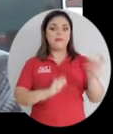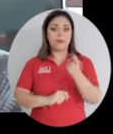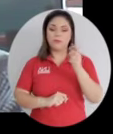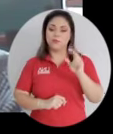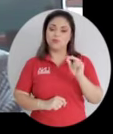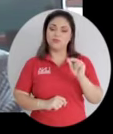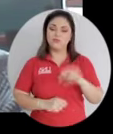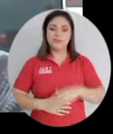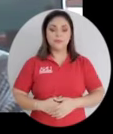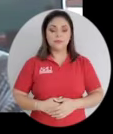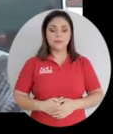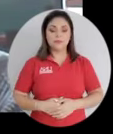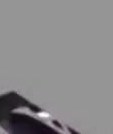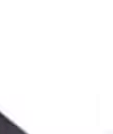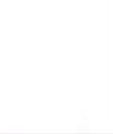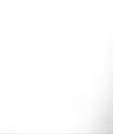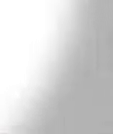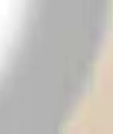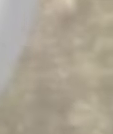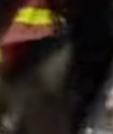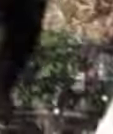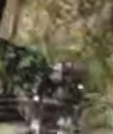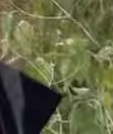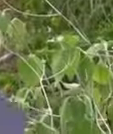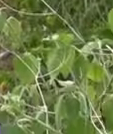fuese a cambiar en el corto plazo.